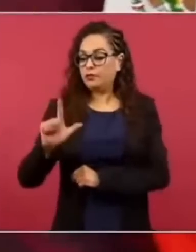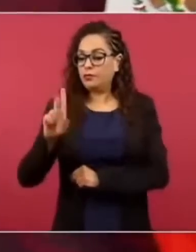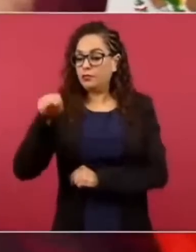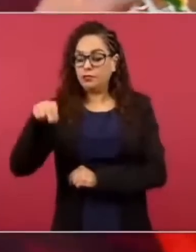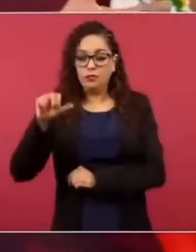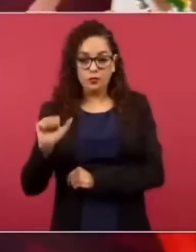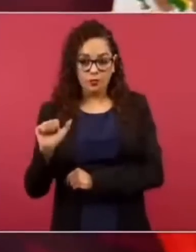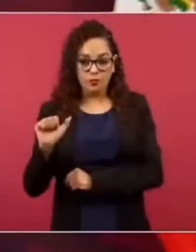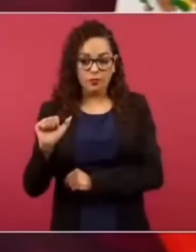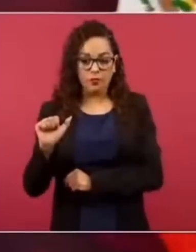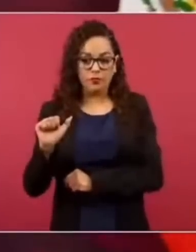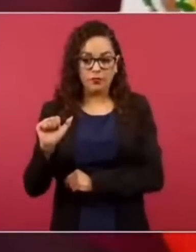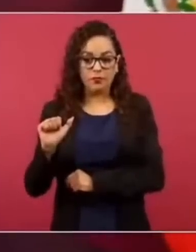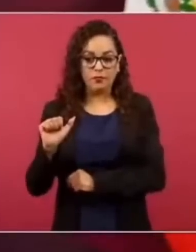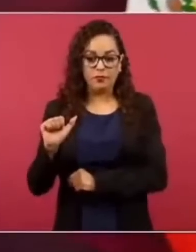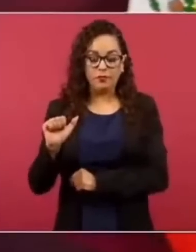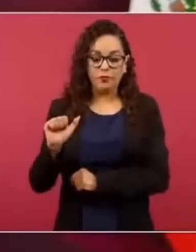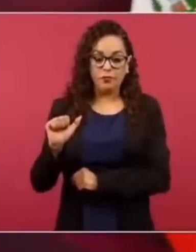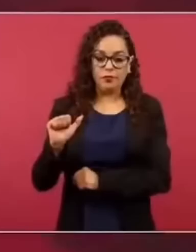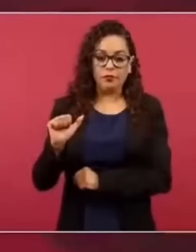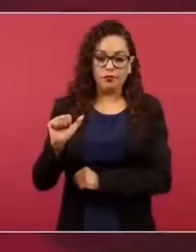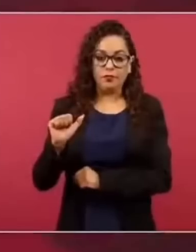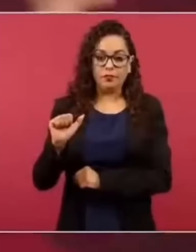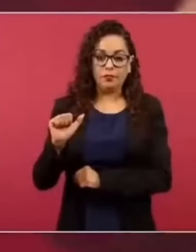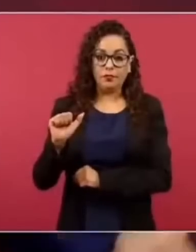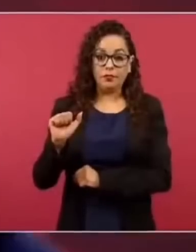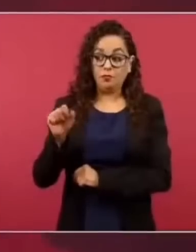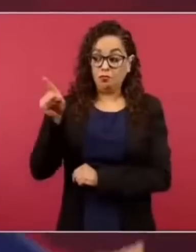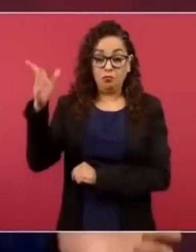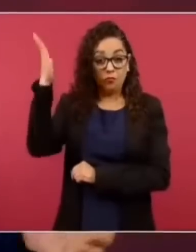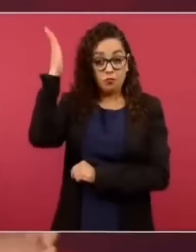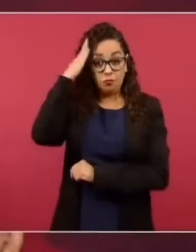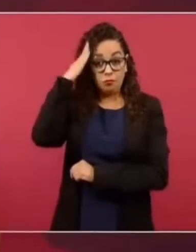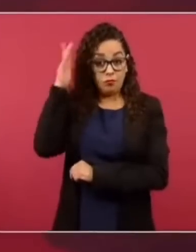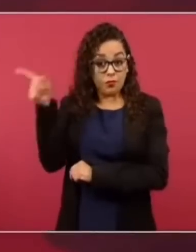como lo presentaron, era el jefe